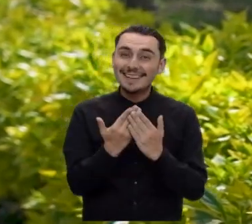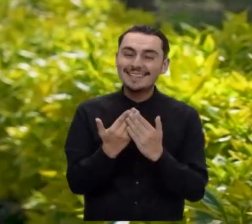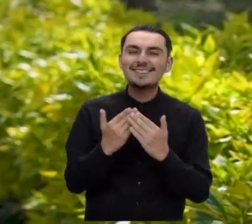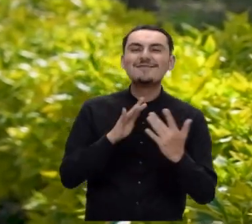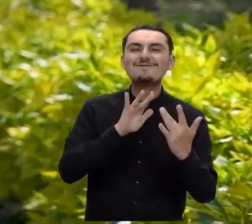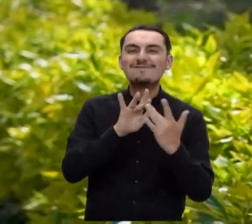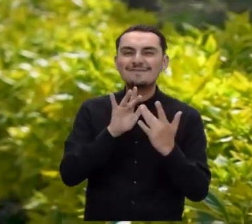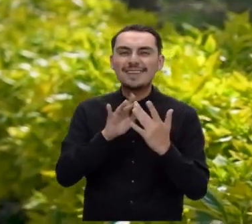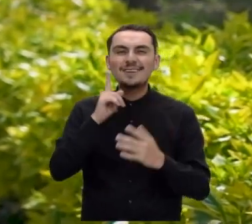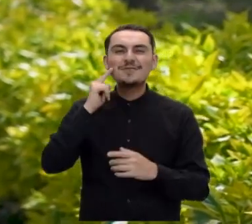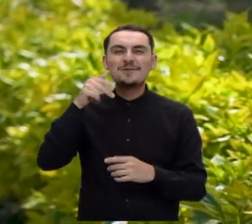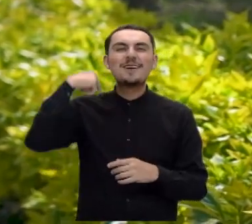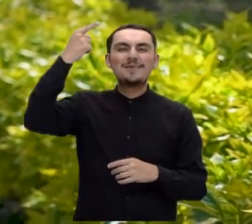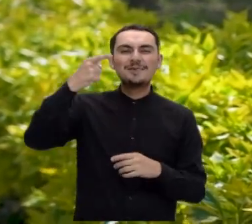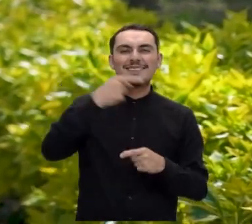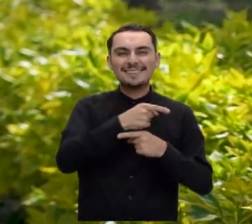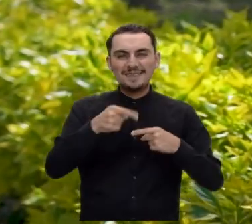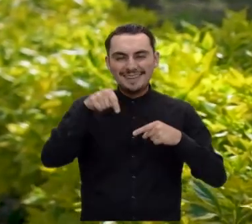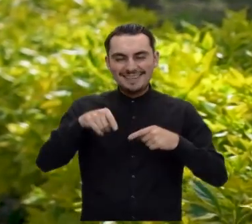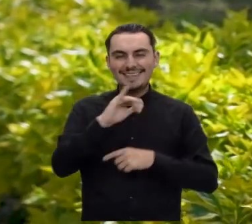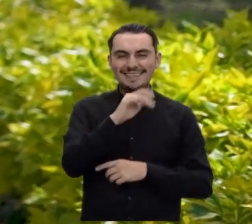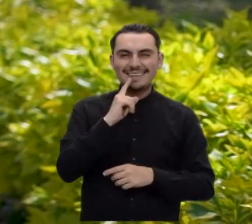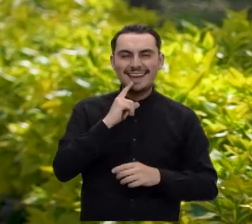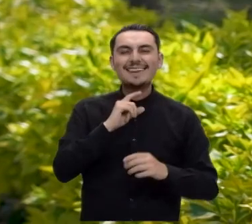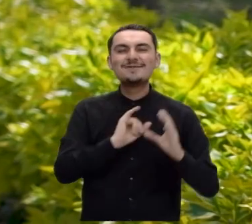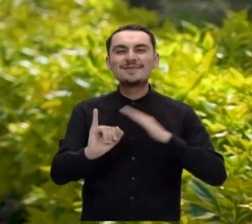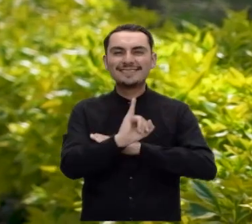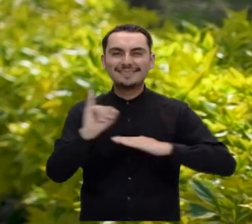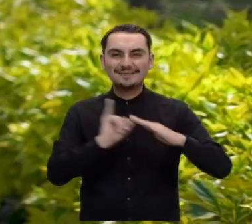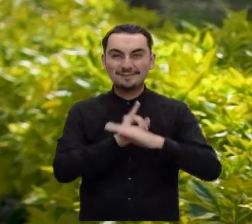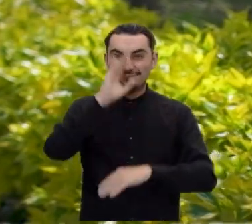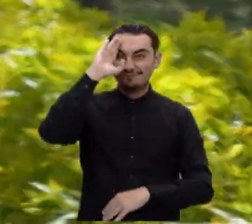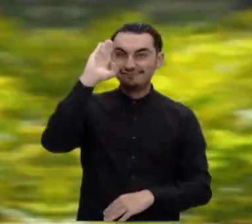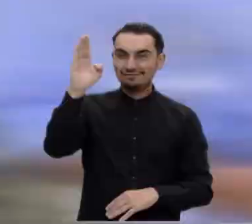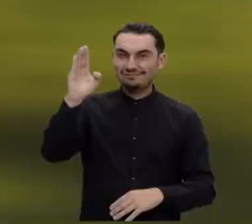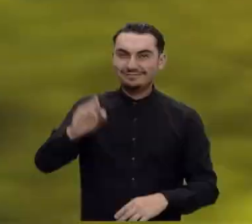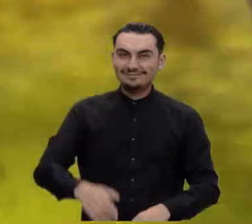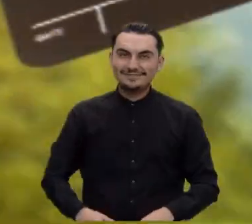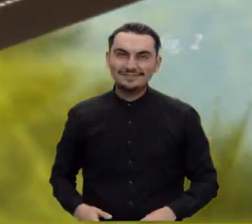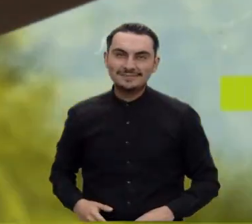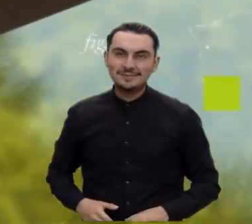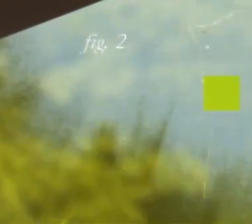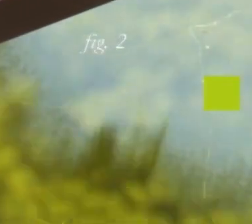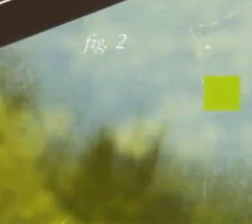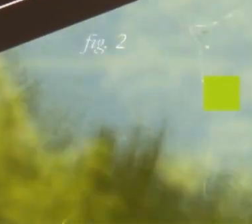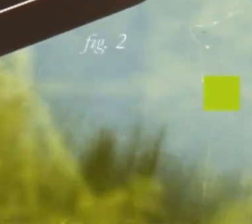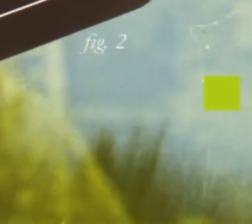acompañarnos y nos vemos la próxima semana aquí en ICA Comunica por Canal Institucional. Hasta pronto. We'll be right back.